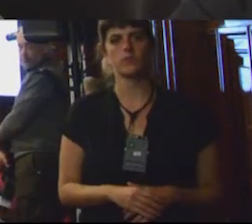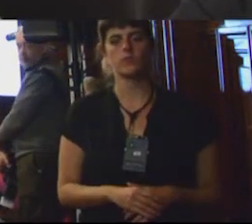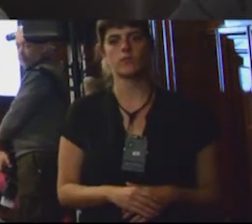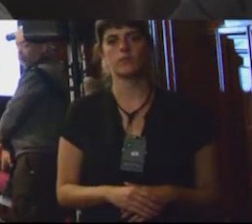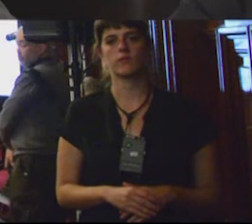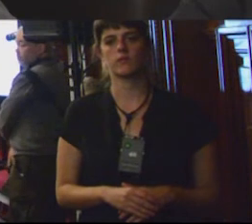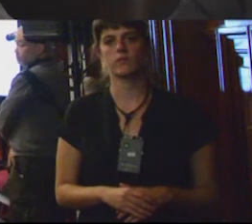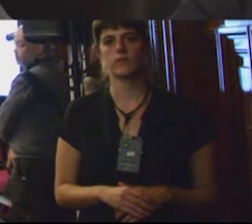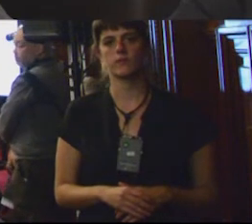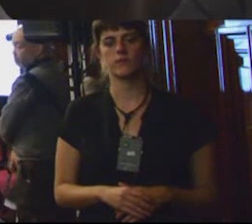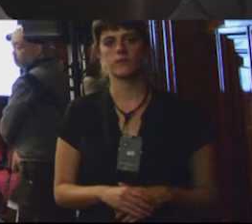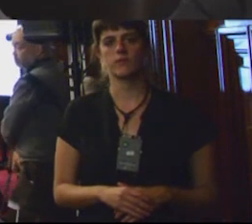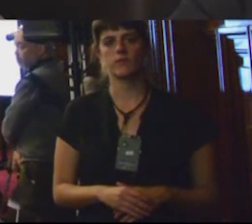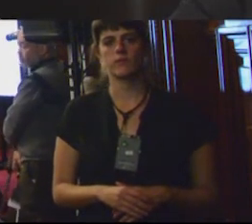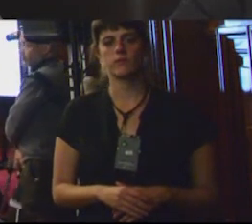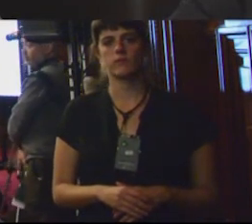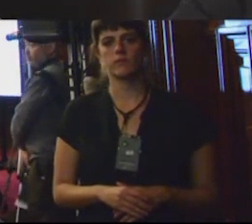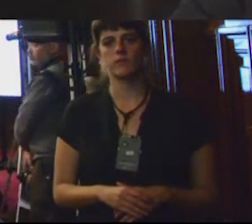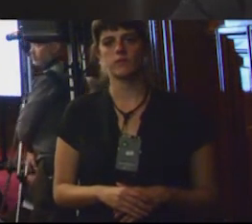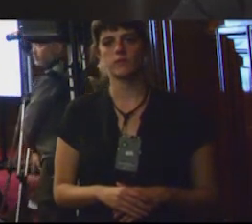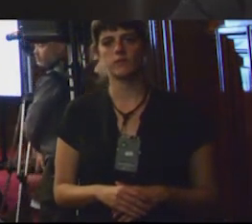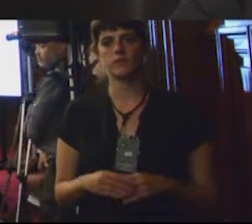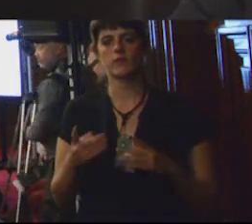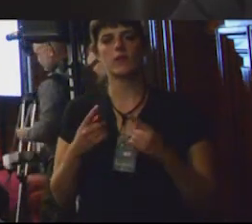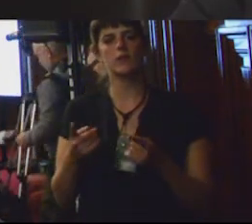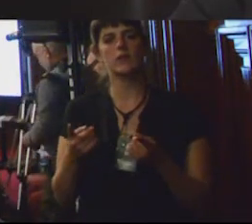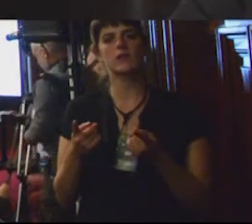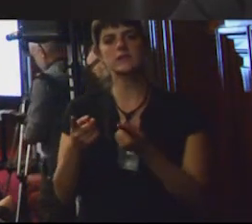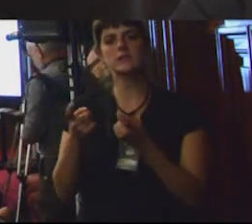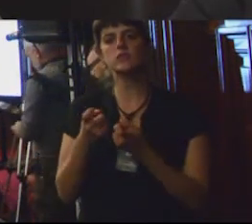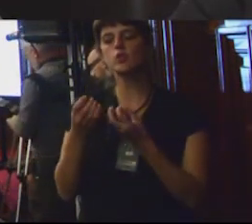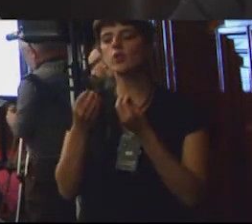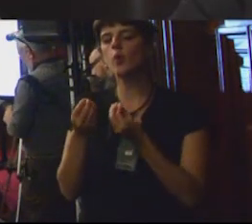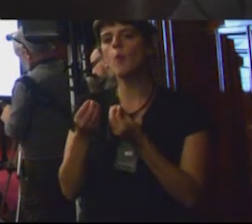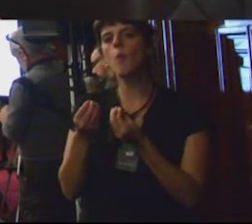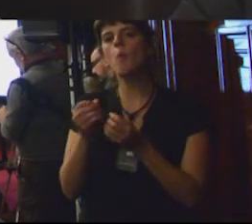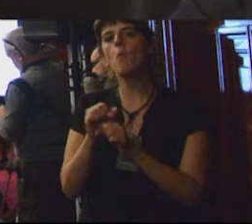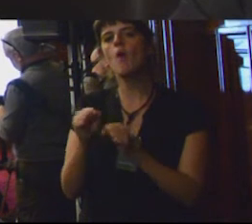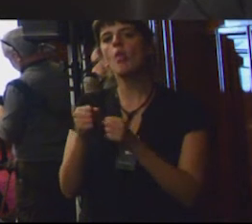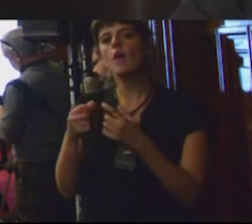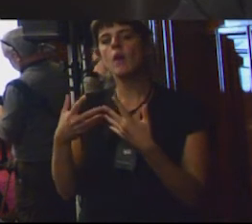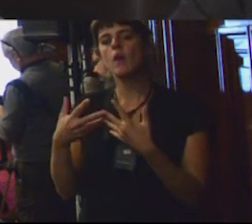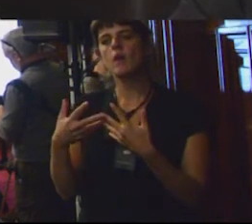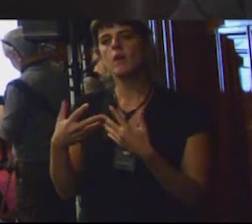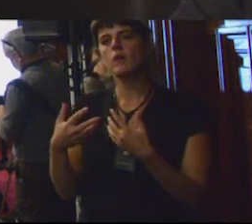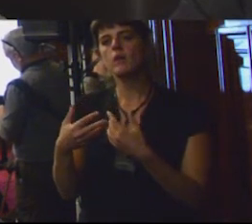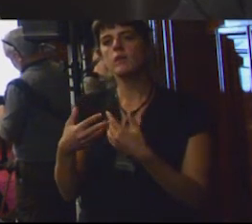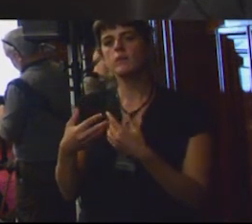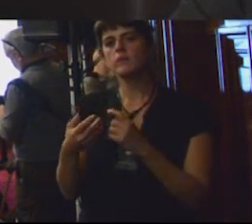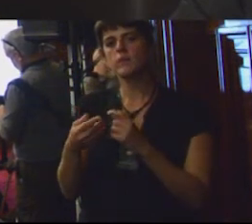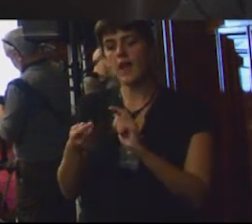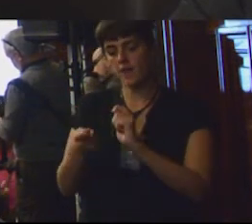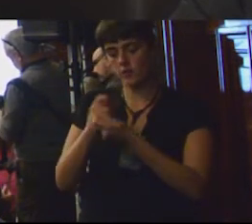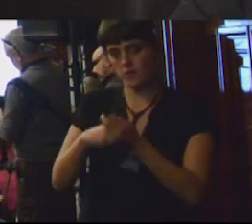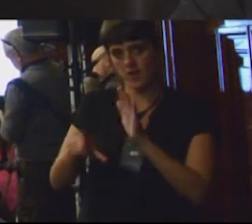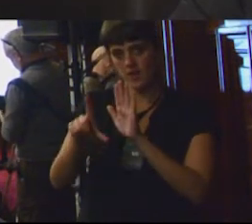preciso la trascendencia que la reforma puede tener en la propia existencia